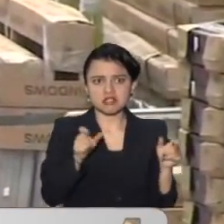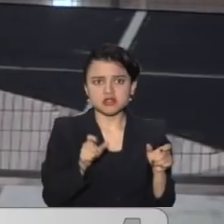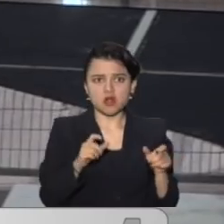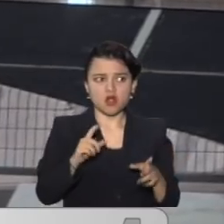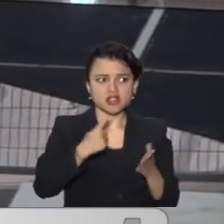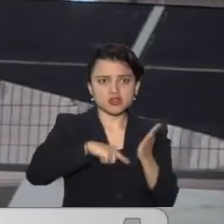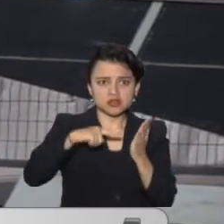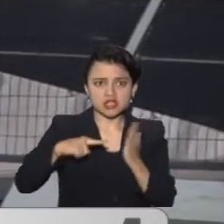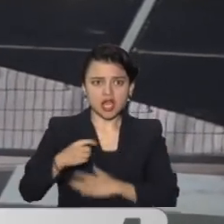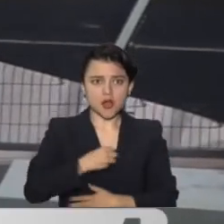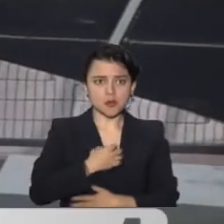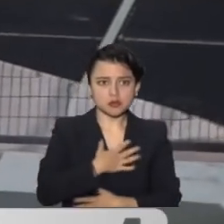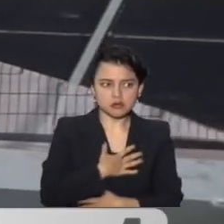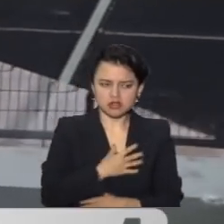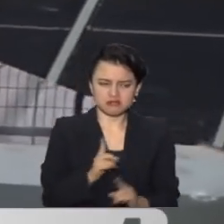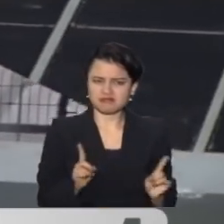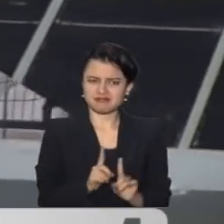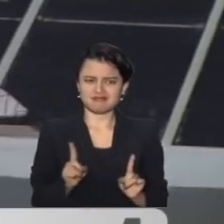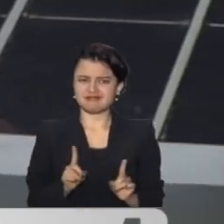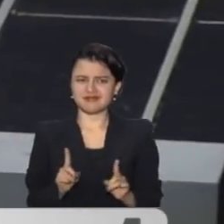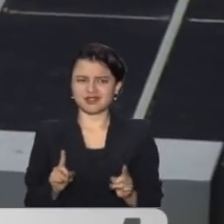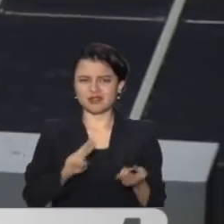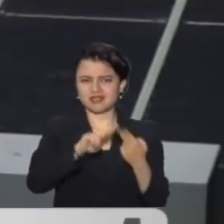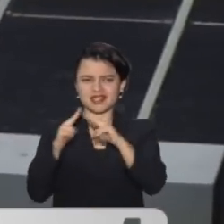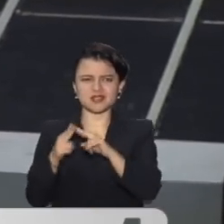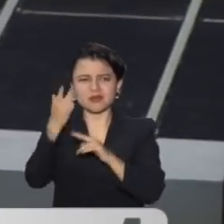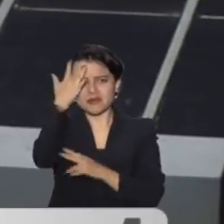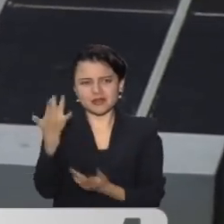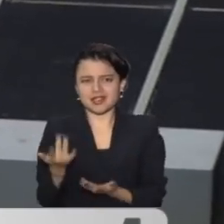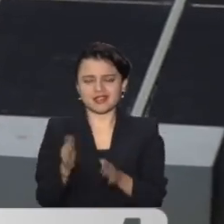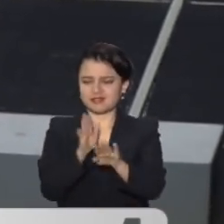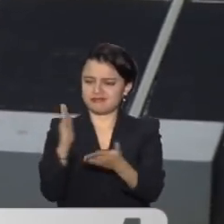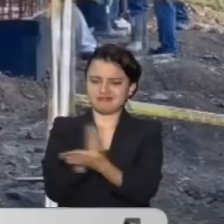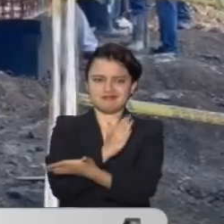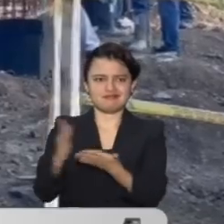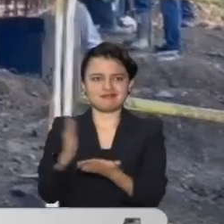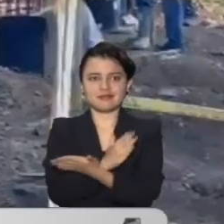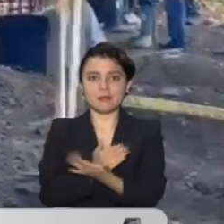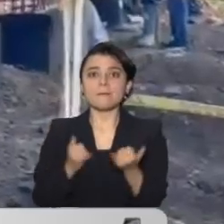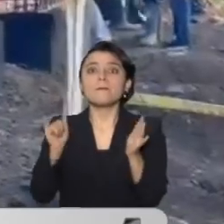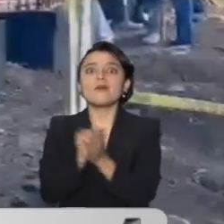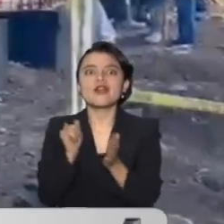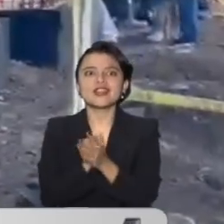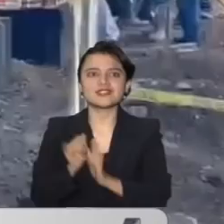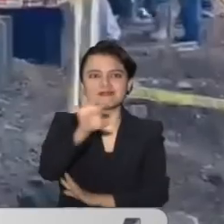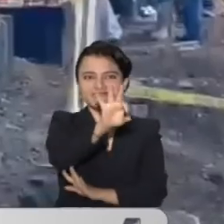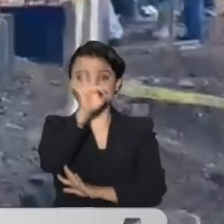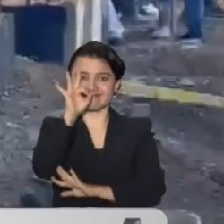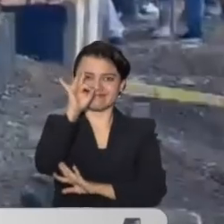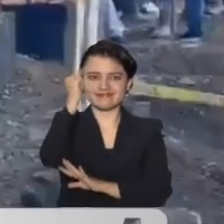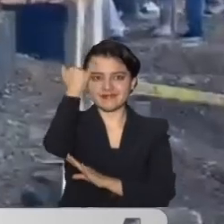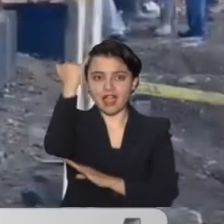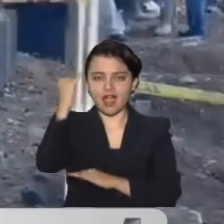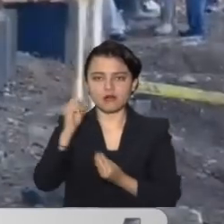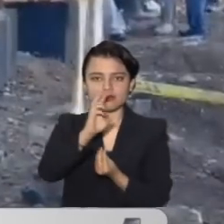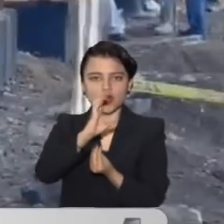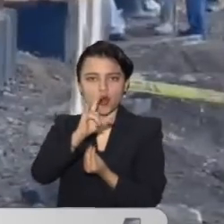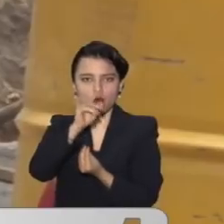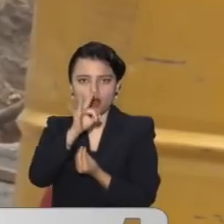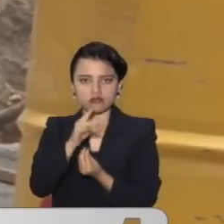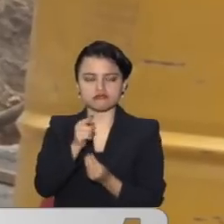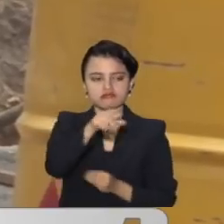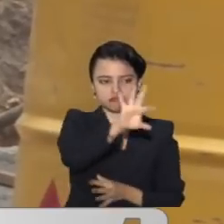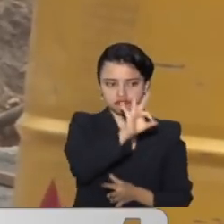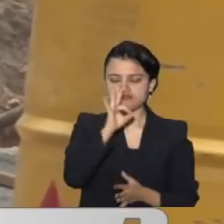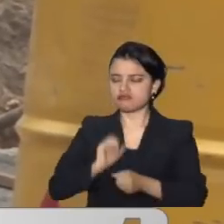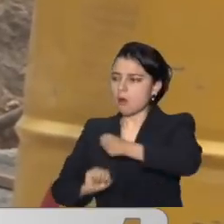Colombia, las centrales obreras llevarán este argumento a la mesa de negociación del salario mínimo que comenzará en las próximas